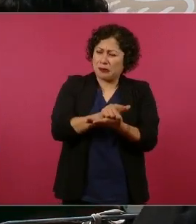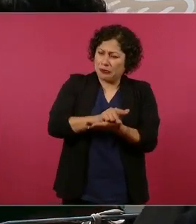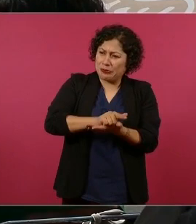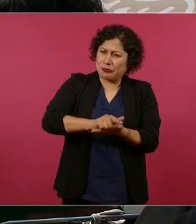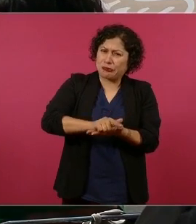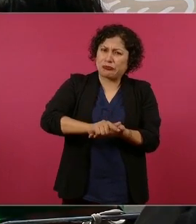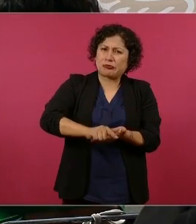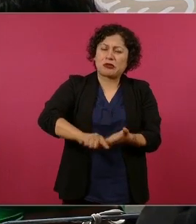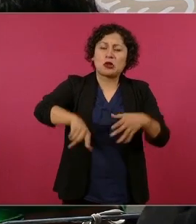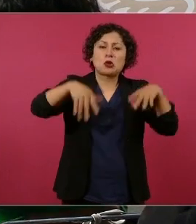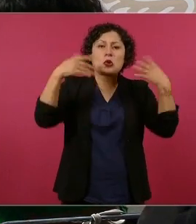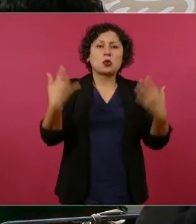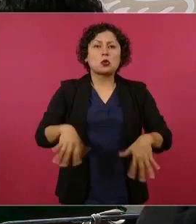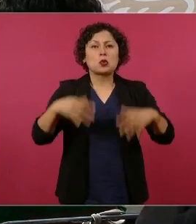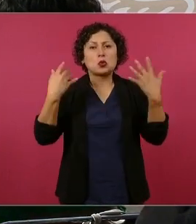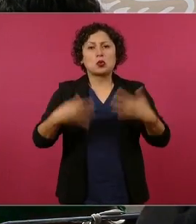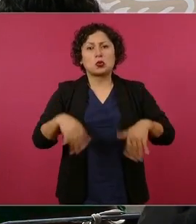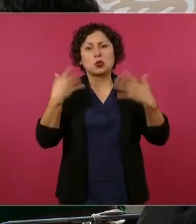muy bien todos los